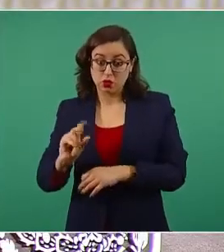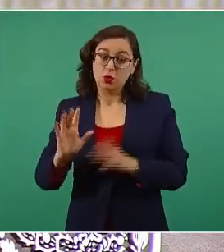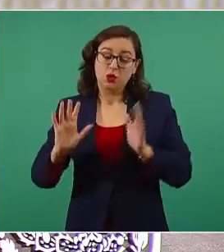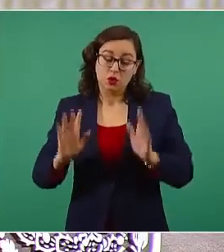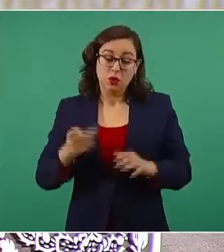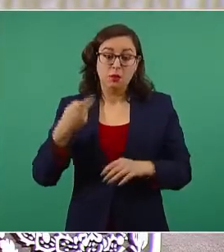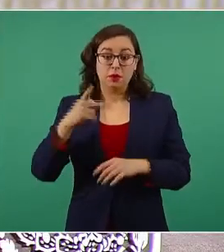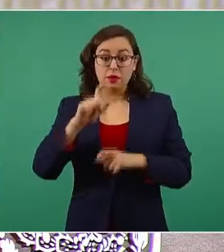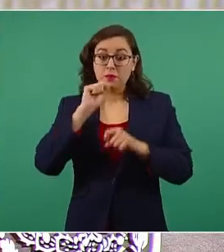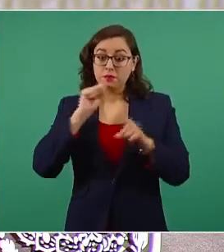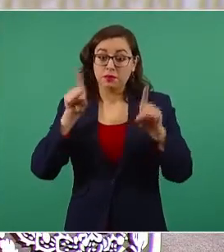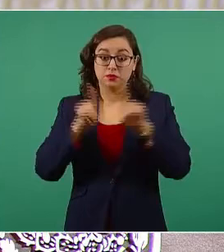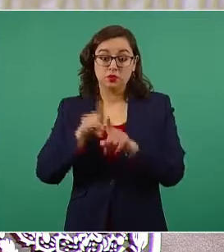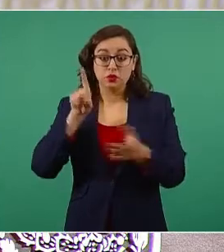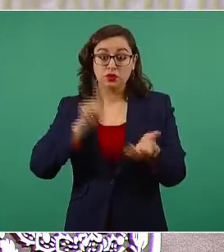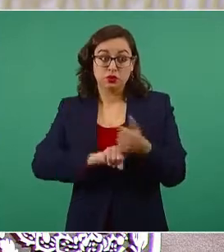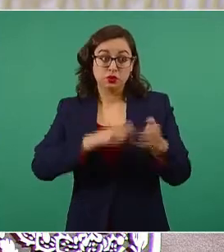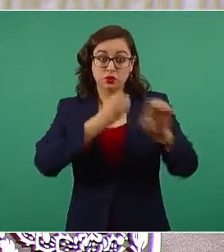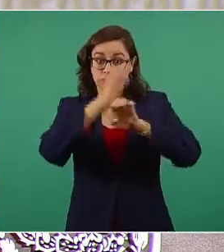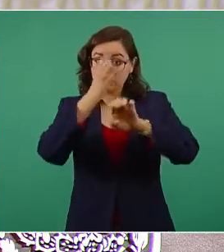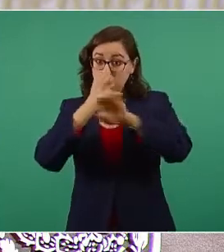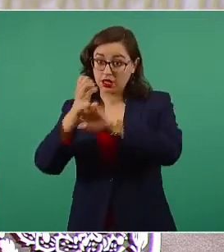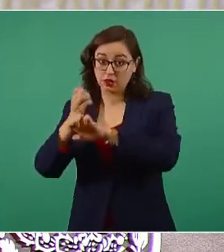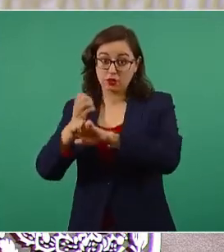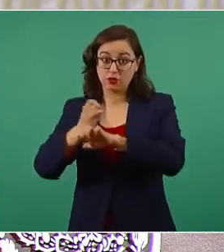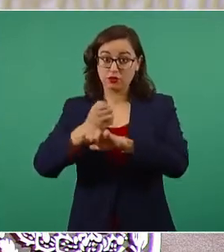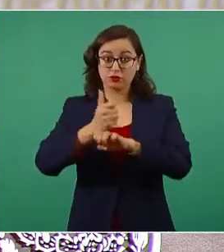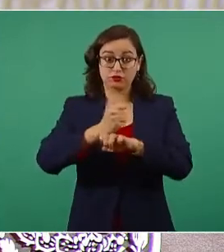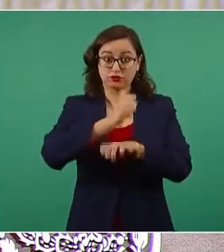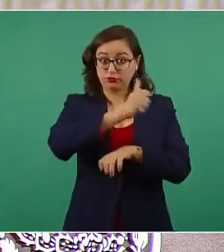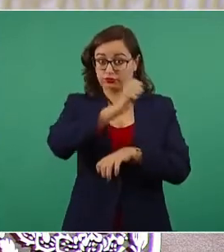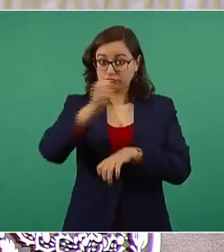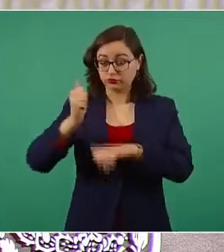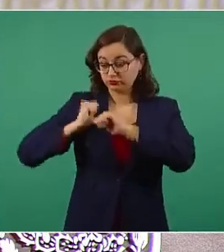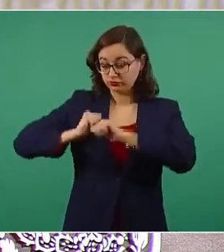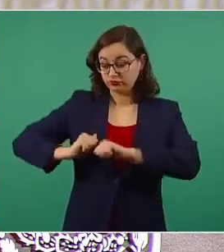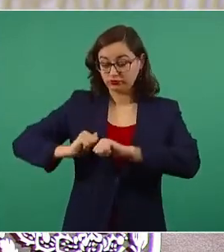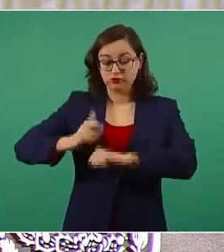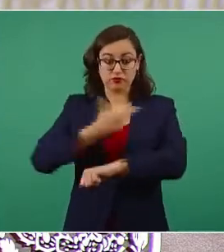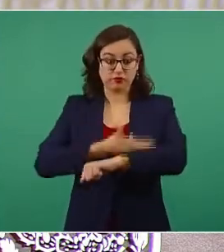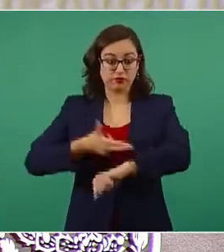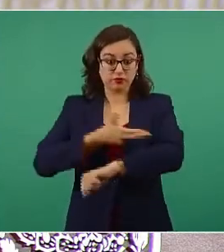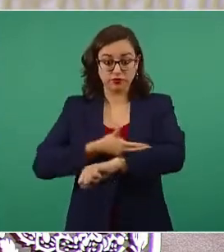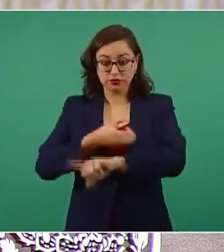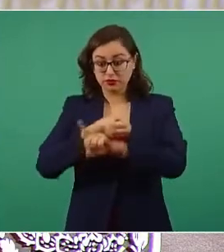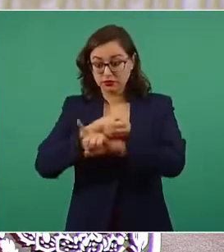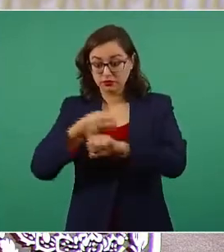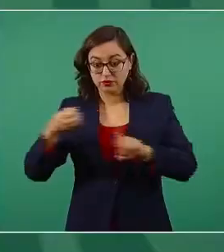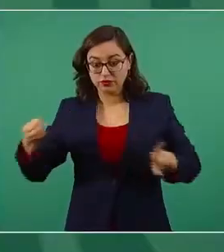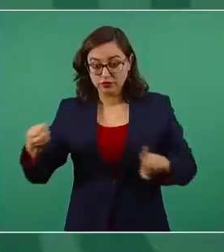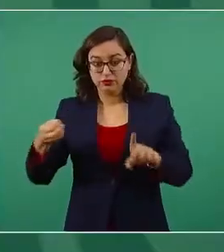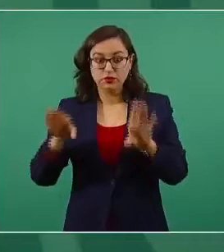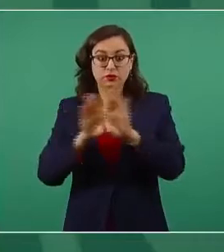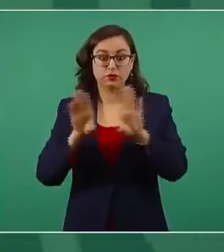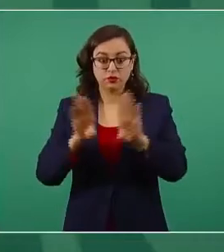cada estado de precisamente organizar y establecer mecanismos de adecuación o de